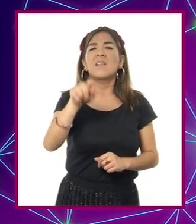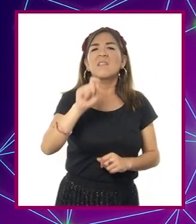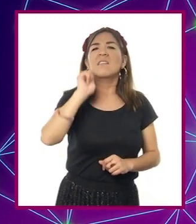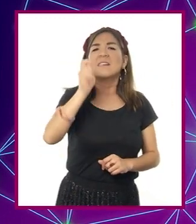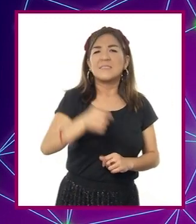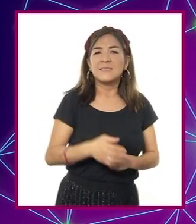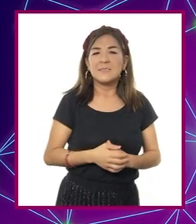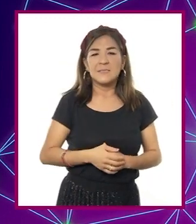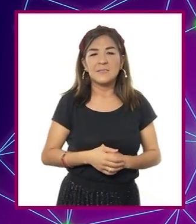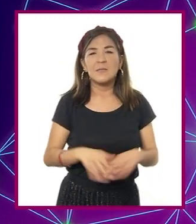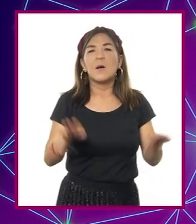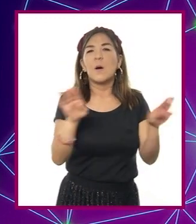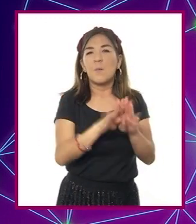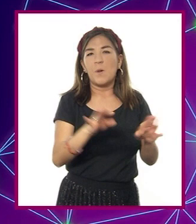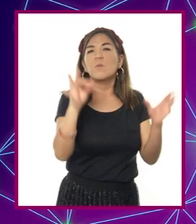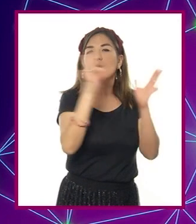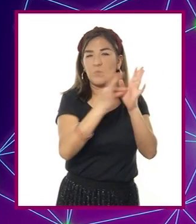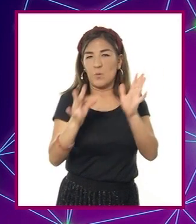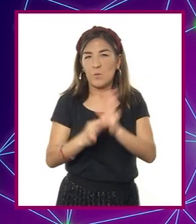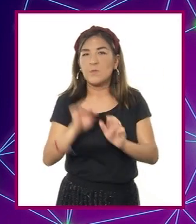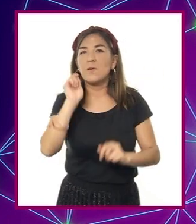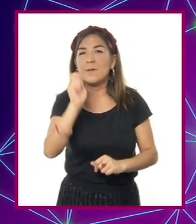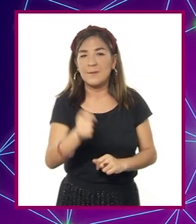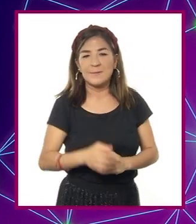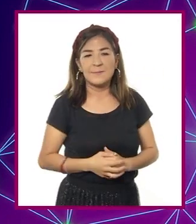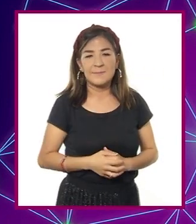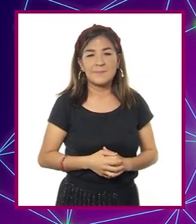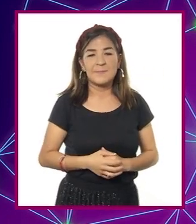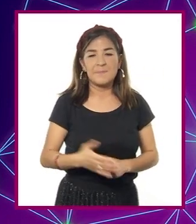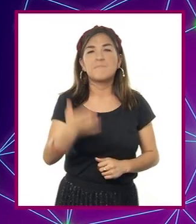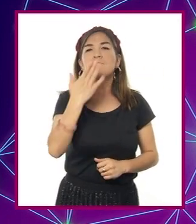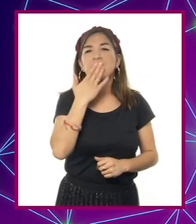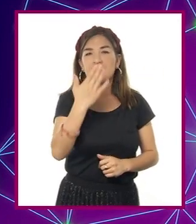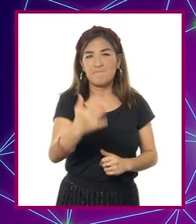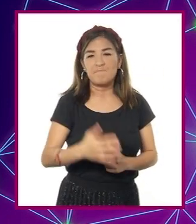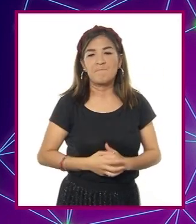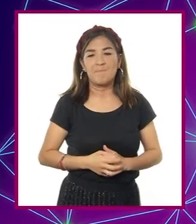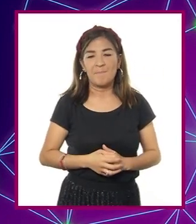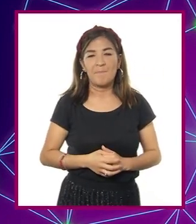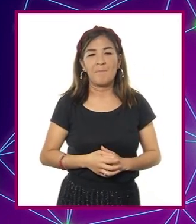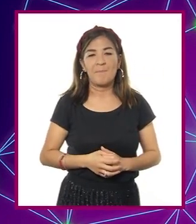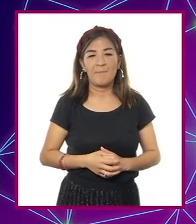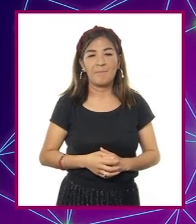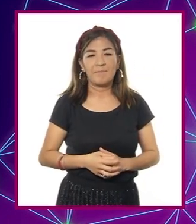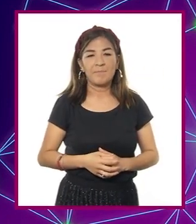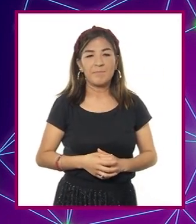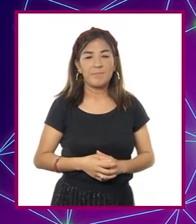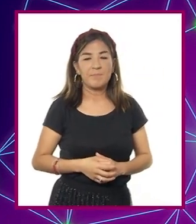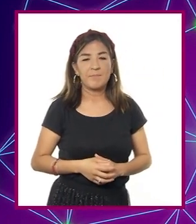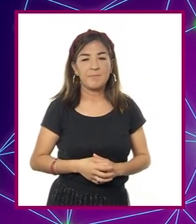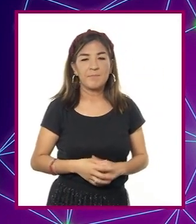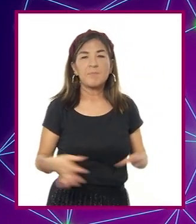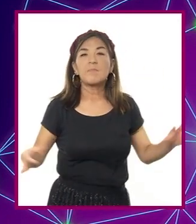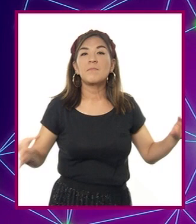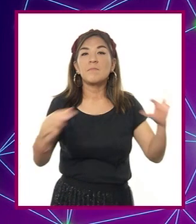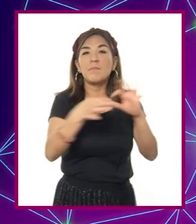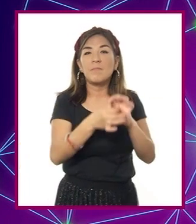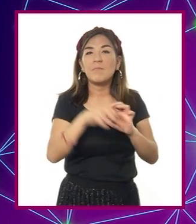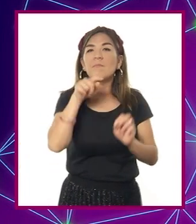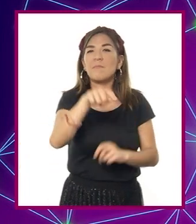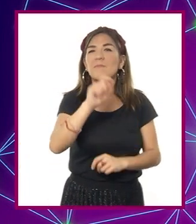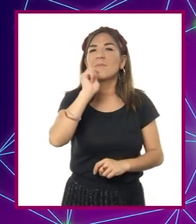representa esta coordenada en la situación? Muy bien, corresponde a la relación en la